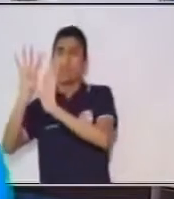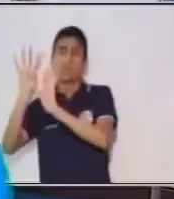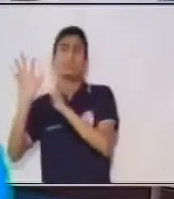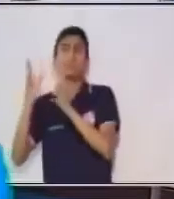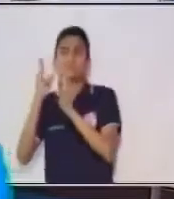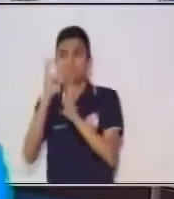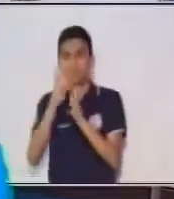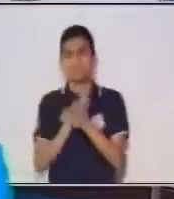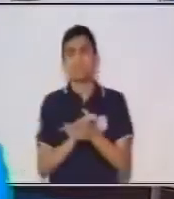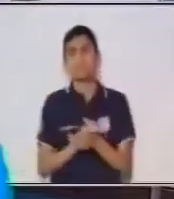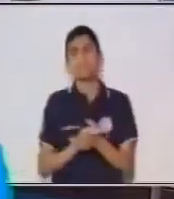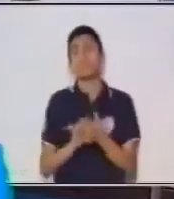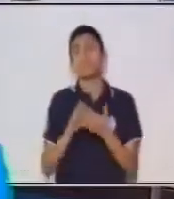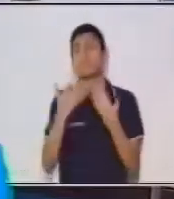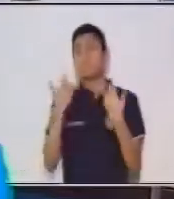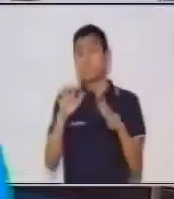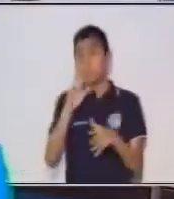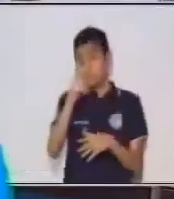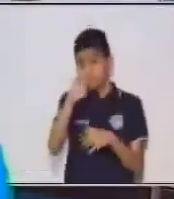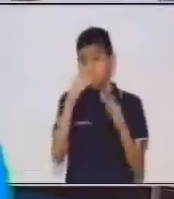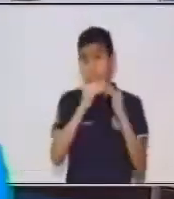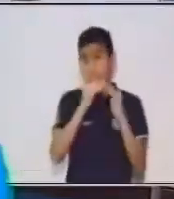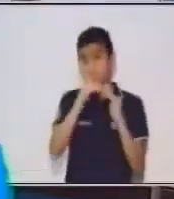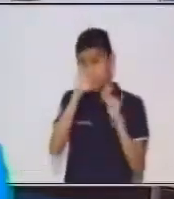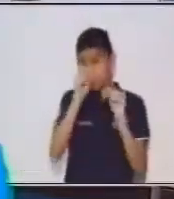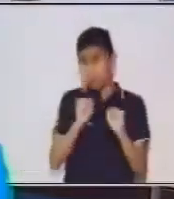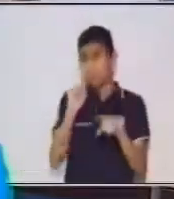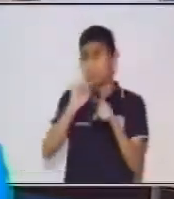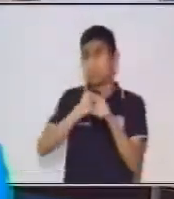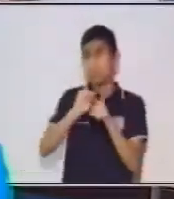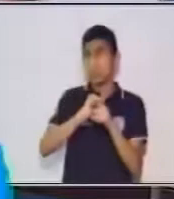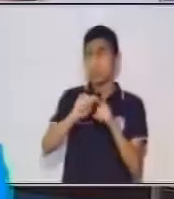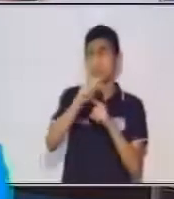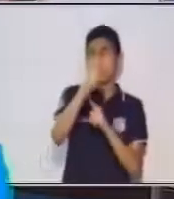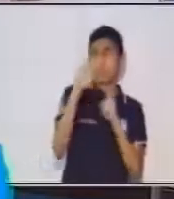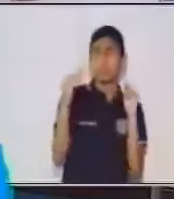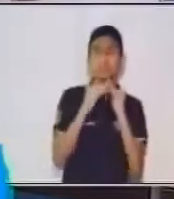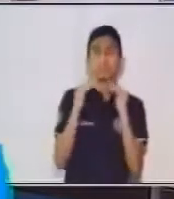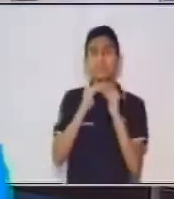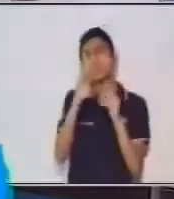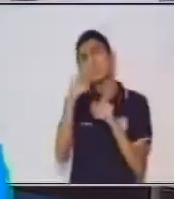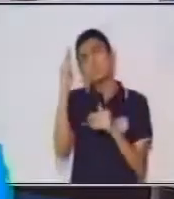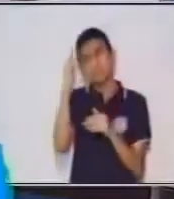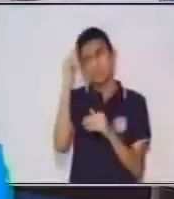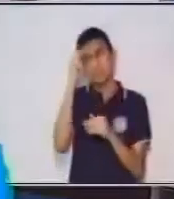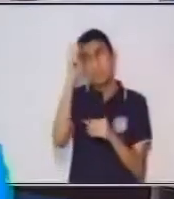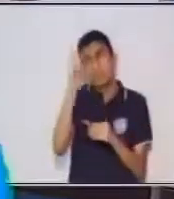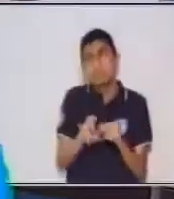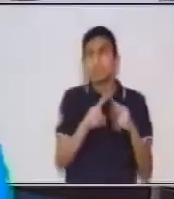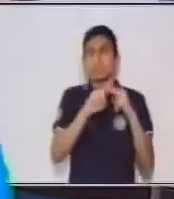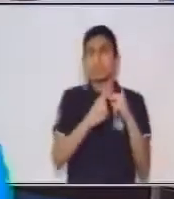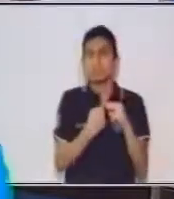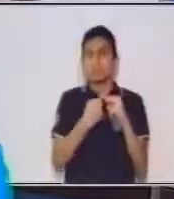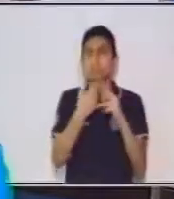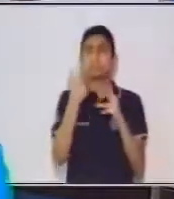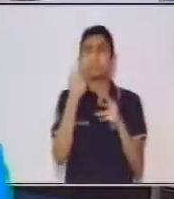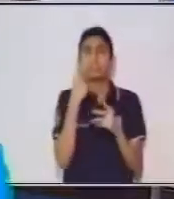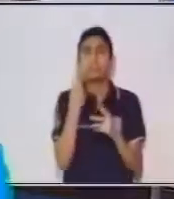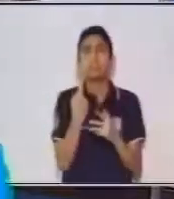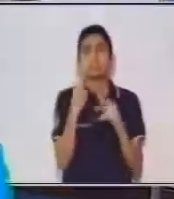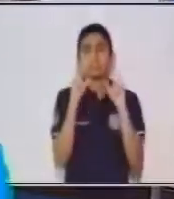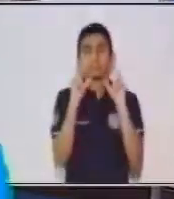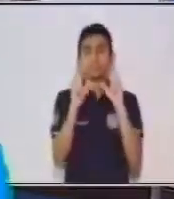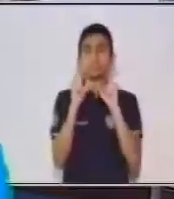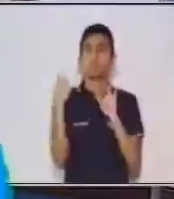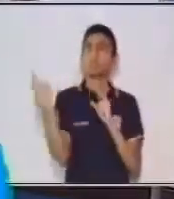Bien, ahora te queda este ejercicio para que lo resuelvas en casa. Recuerda que tienes que ir